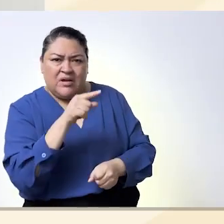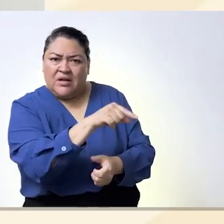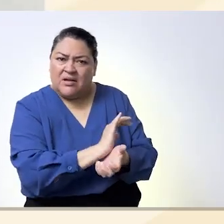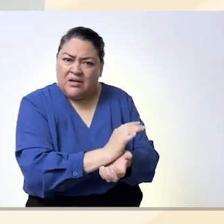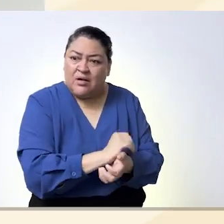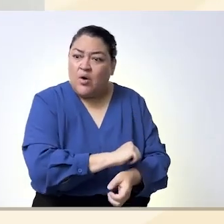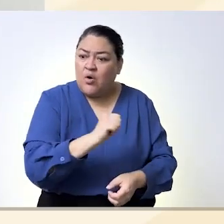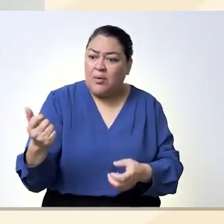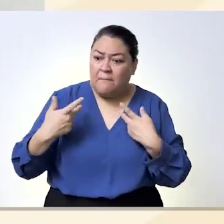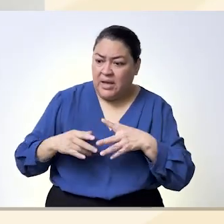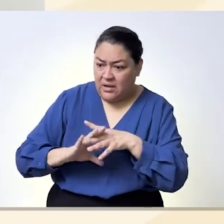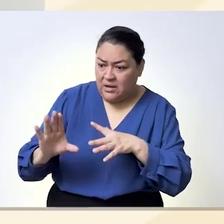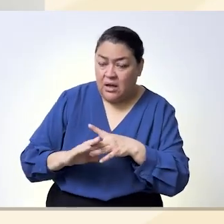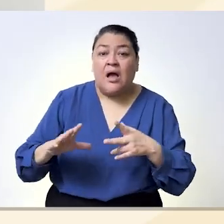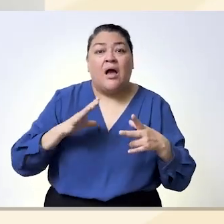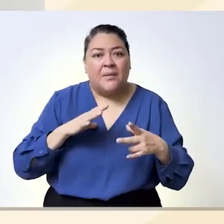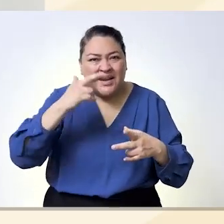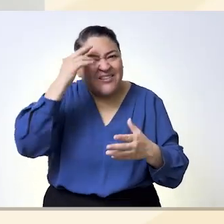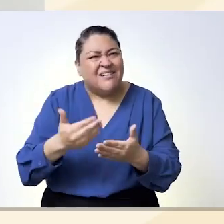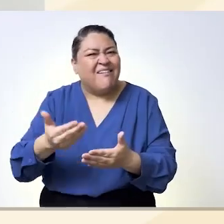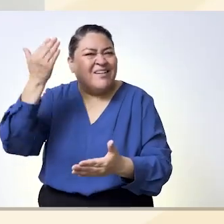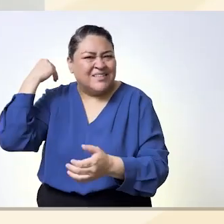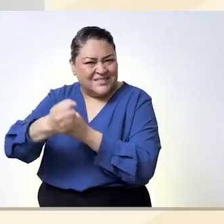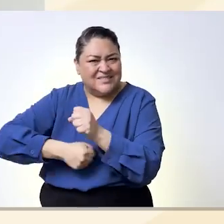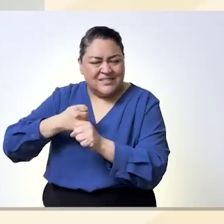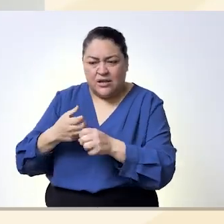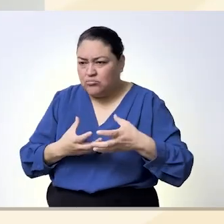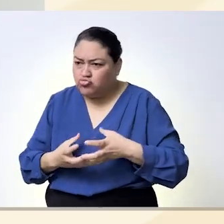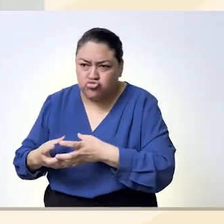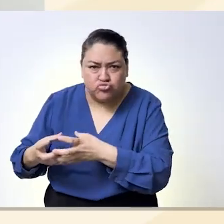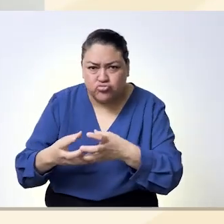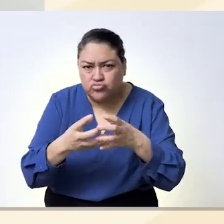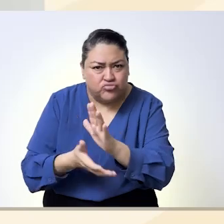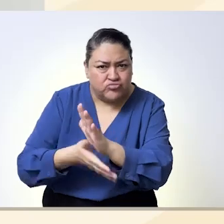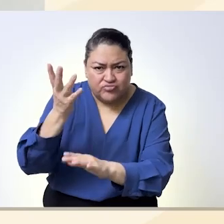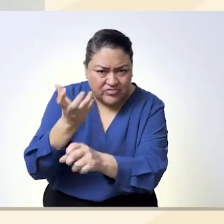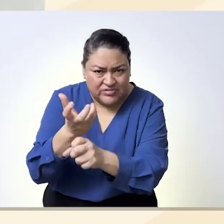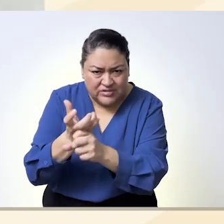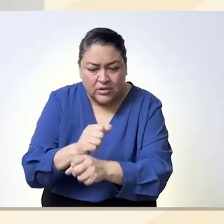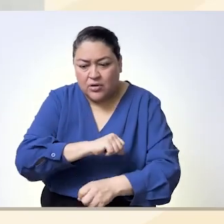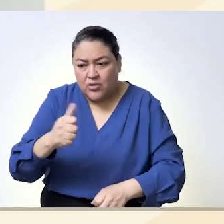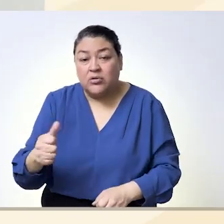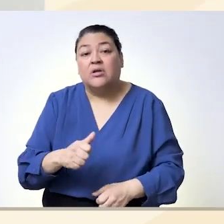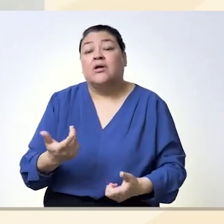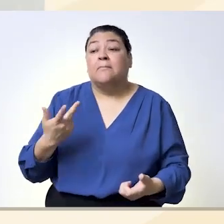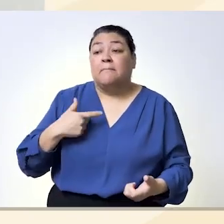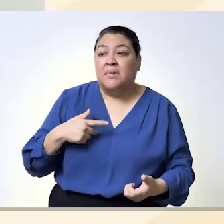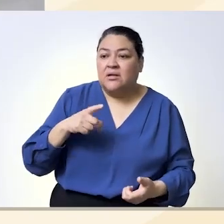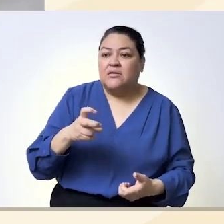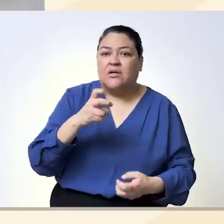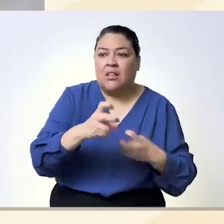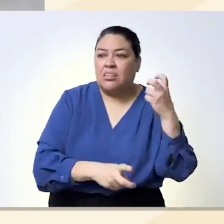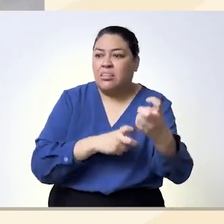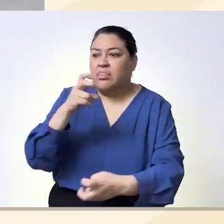caravanas que se dieron en los últimos 5 años, poco a poco a las personas racializadas, especialmente personas indígenas,